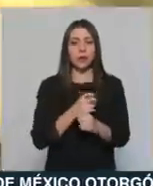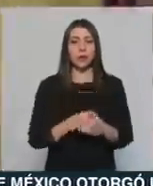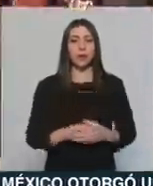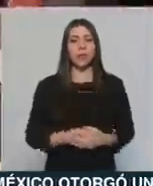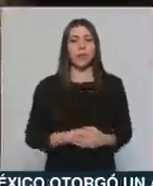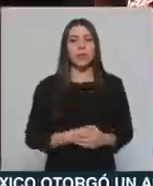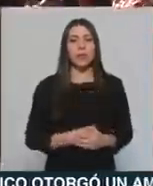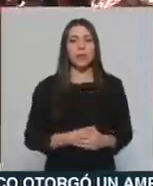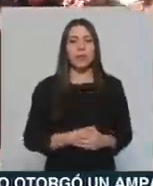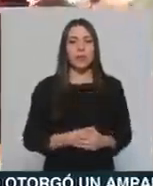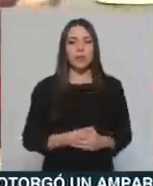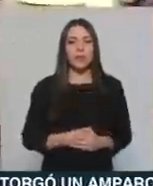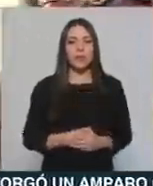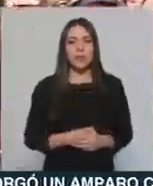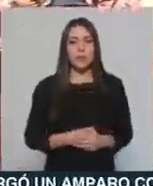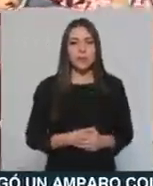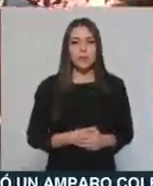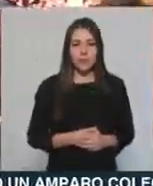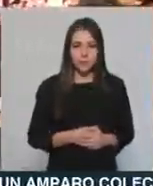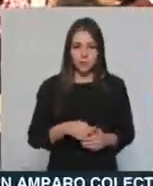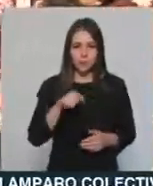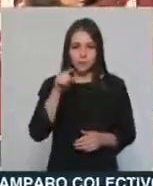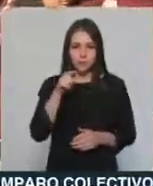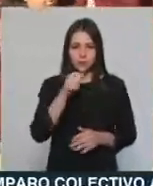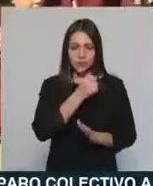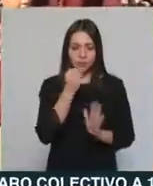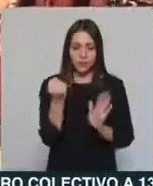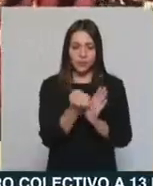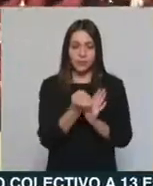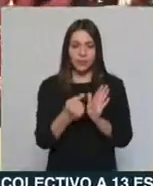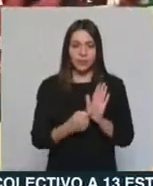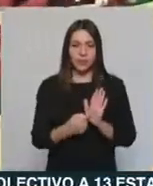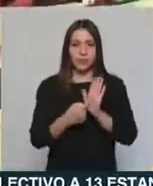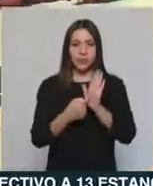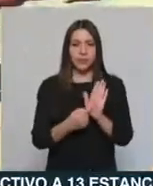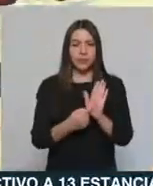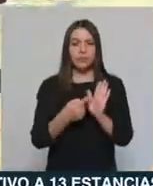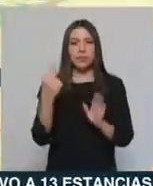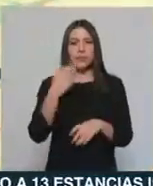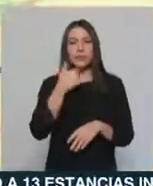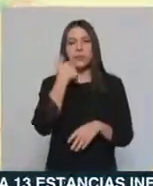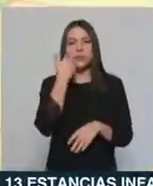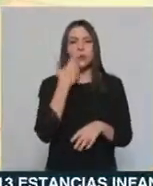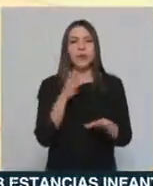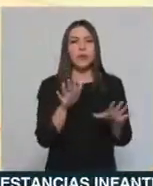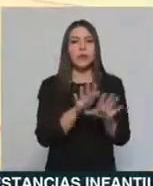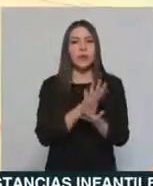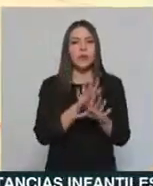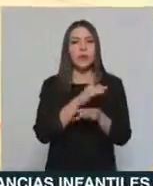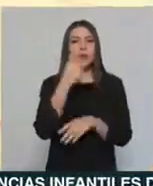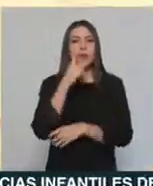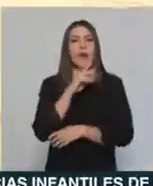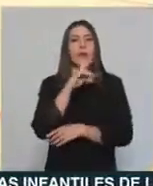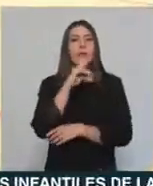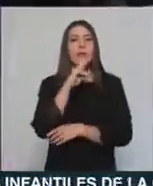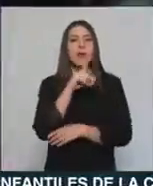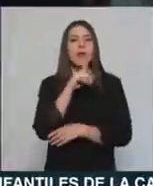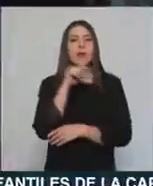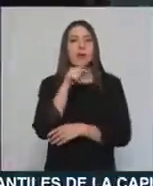este dictamen tiene como orientación la formación para mejorar la práctica,